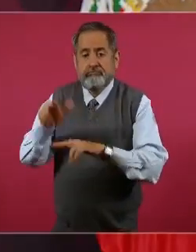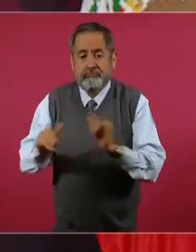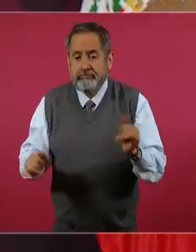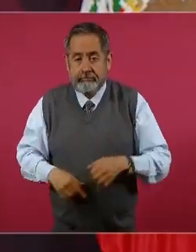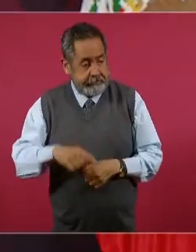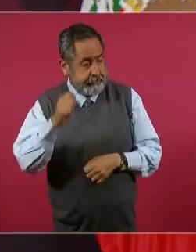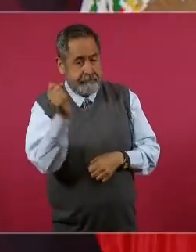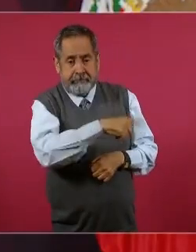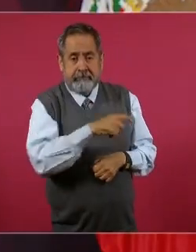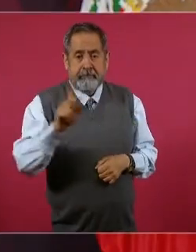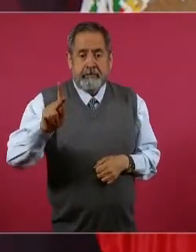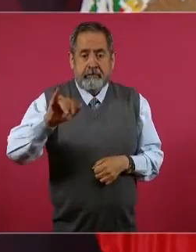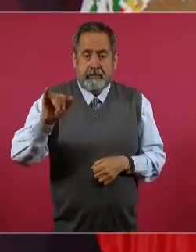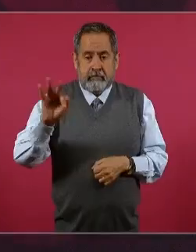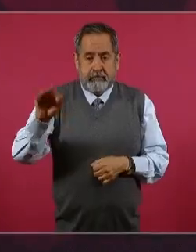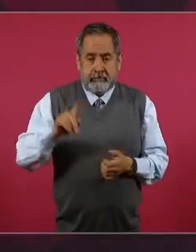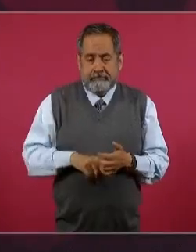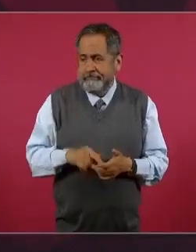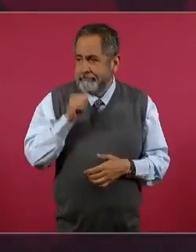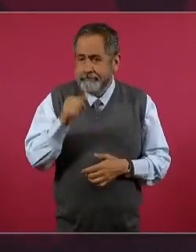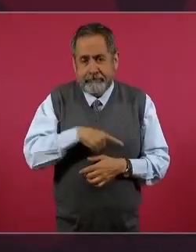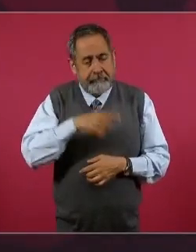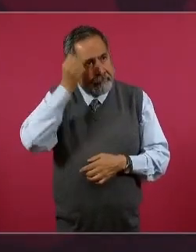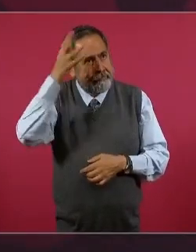Judicial. No se me va a olvidar